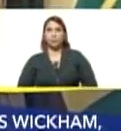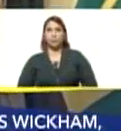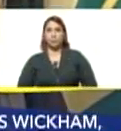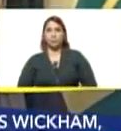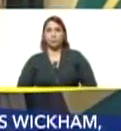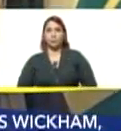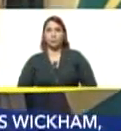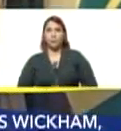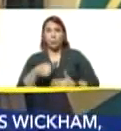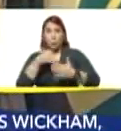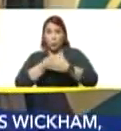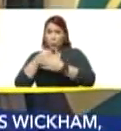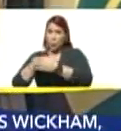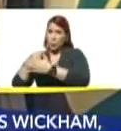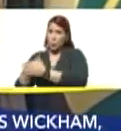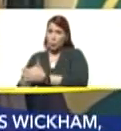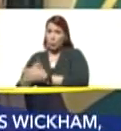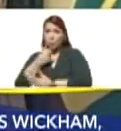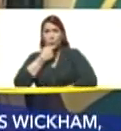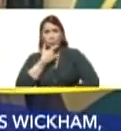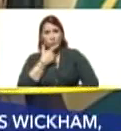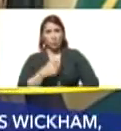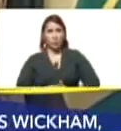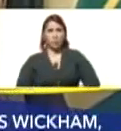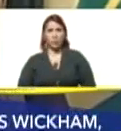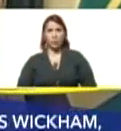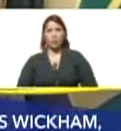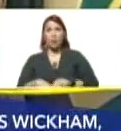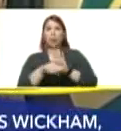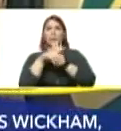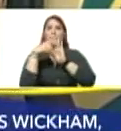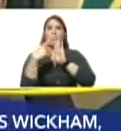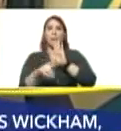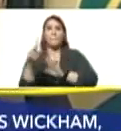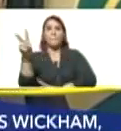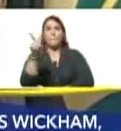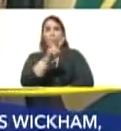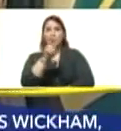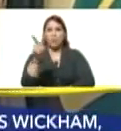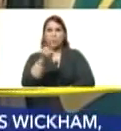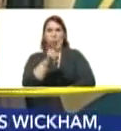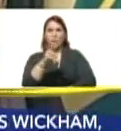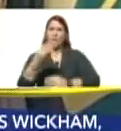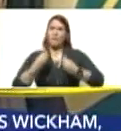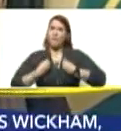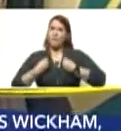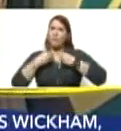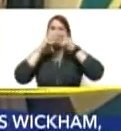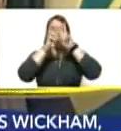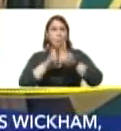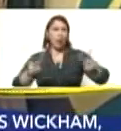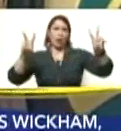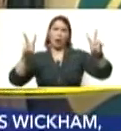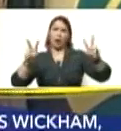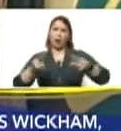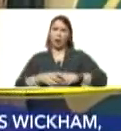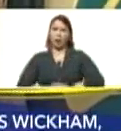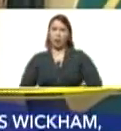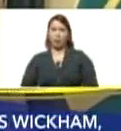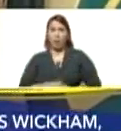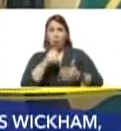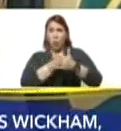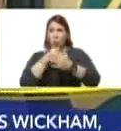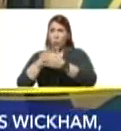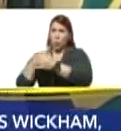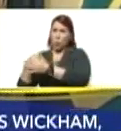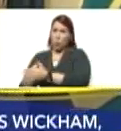de lucha bonita por el derecho de los venezolanos y venezolanas a vivir en paz, de lucha bonita por